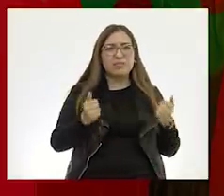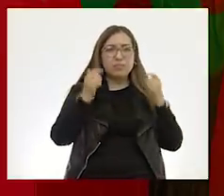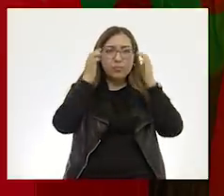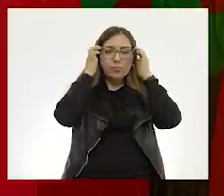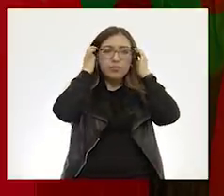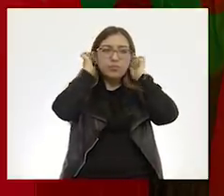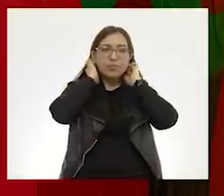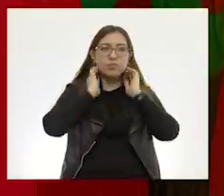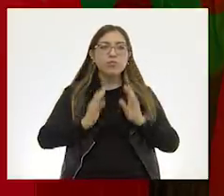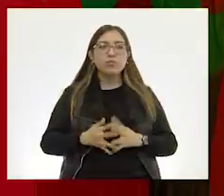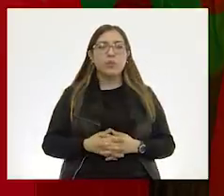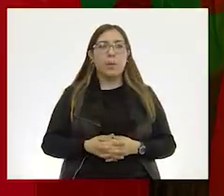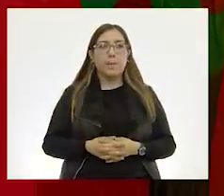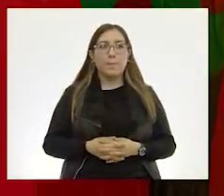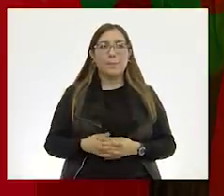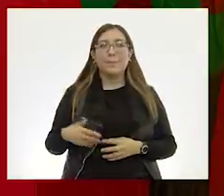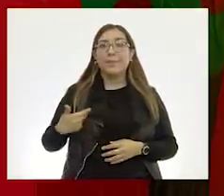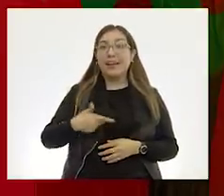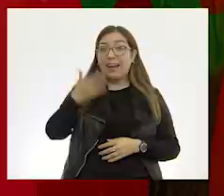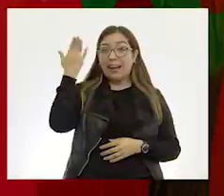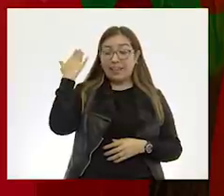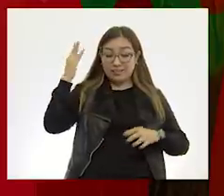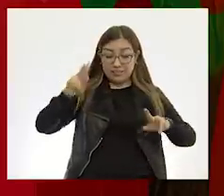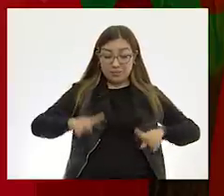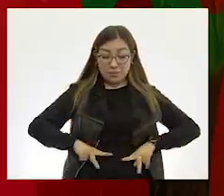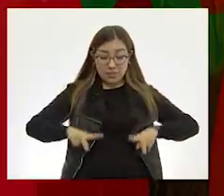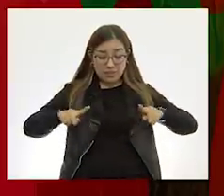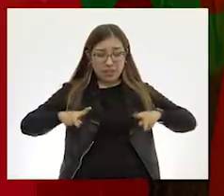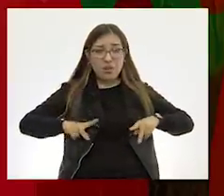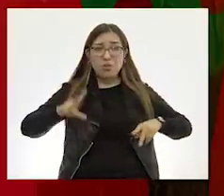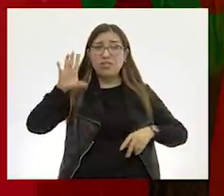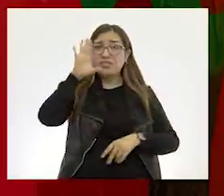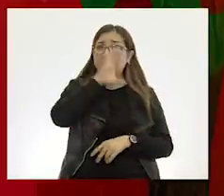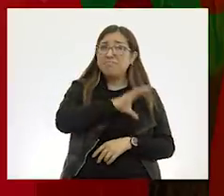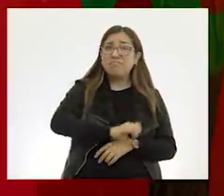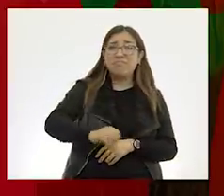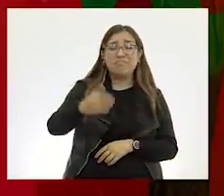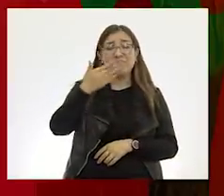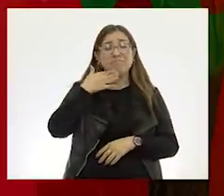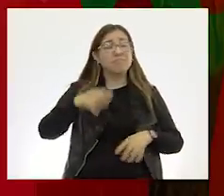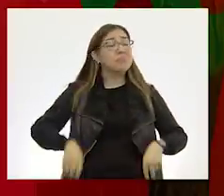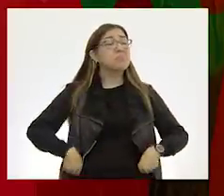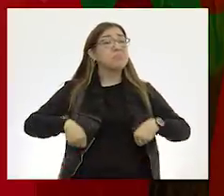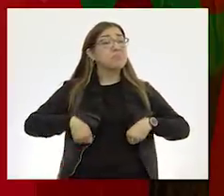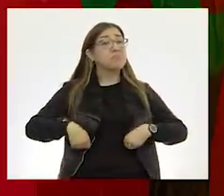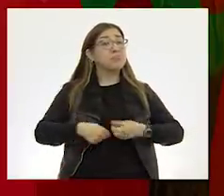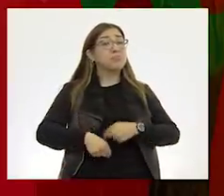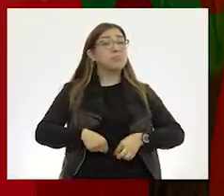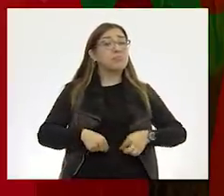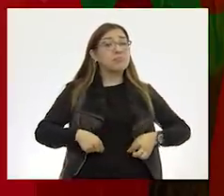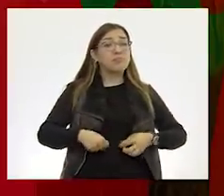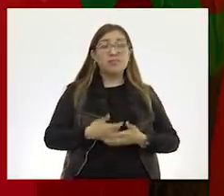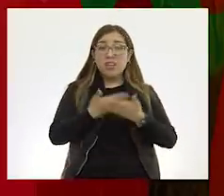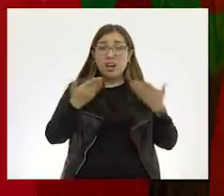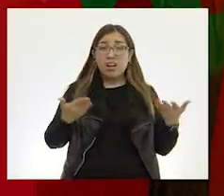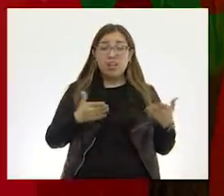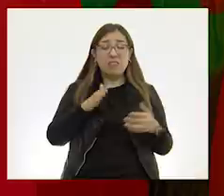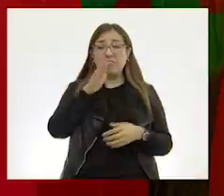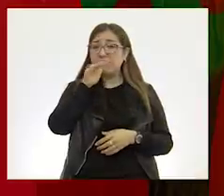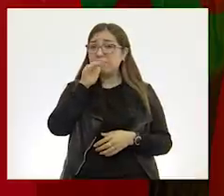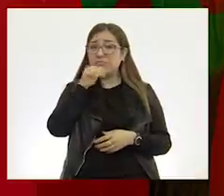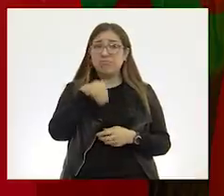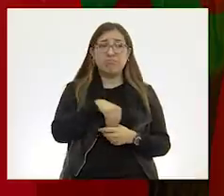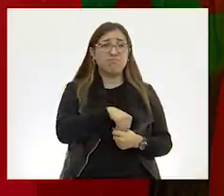Antes, mis pantalones favoritos sí me quedaban, y ahora ya no me